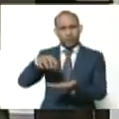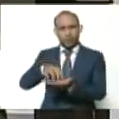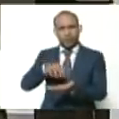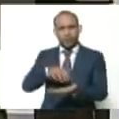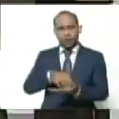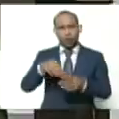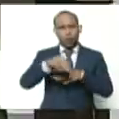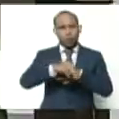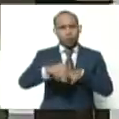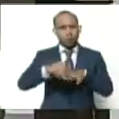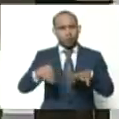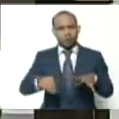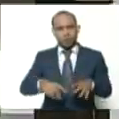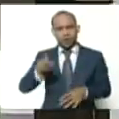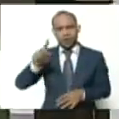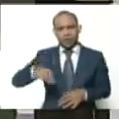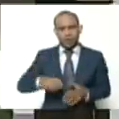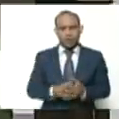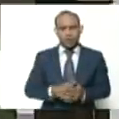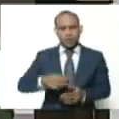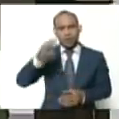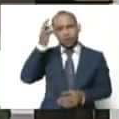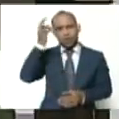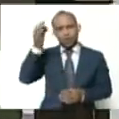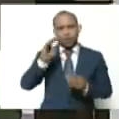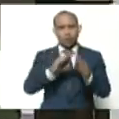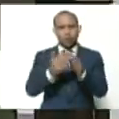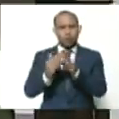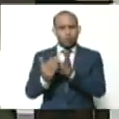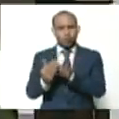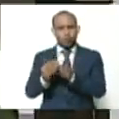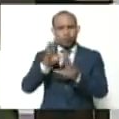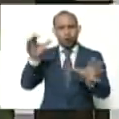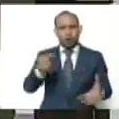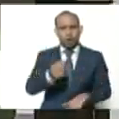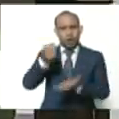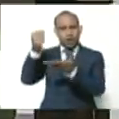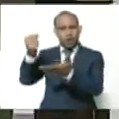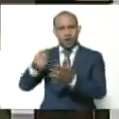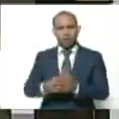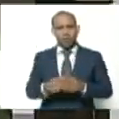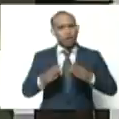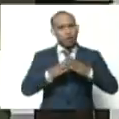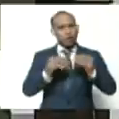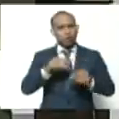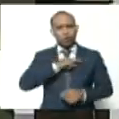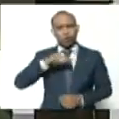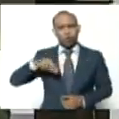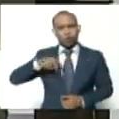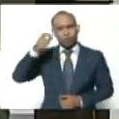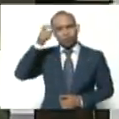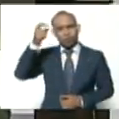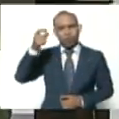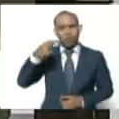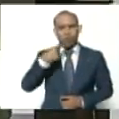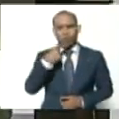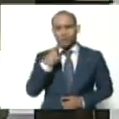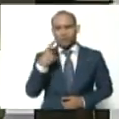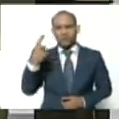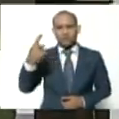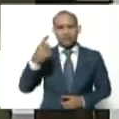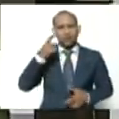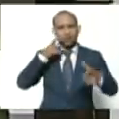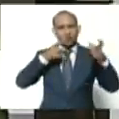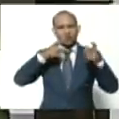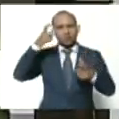gobiernos municipales, los consejos comunales, los CLAP, todo nuestro pueblo diciendo